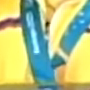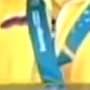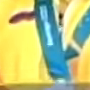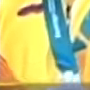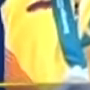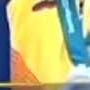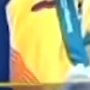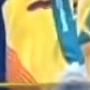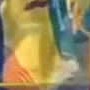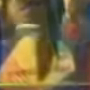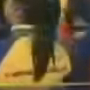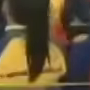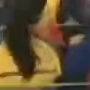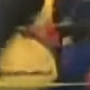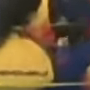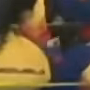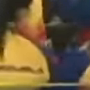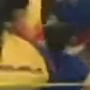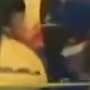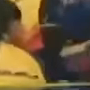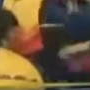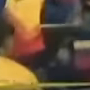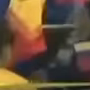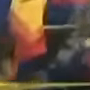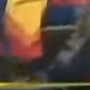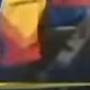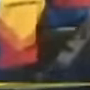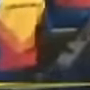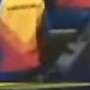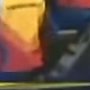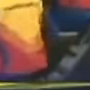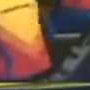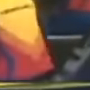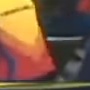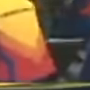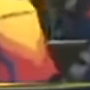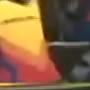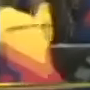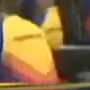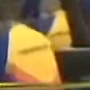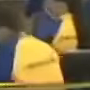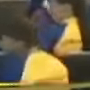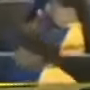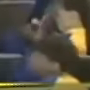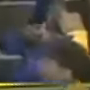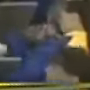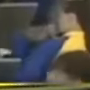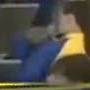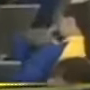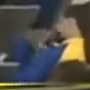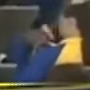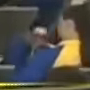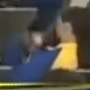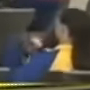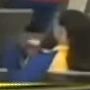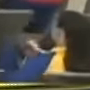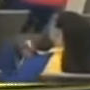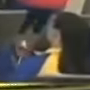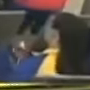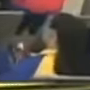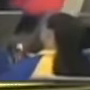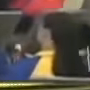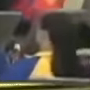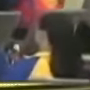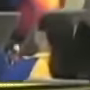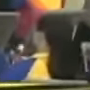de oro que superó su participación en la 18ava edición de los Juegos Panamericanos de Lima Perú realizados en 2019 donde Venezuela